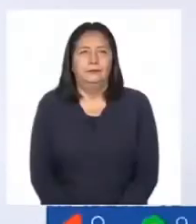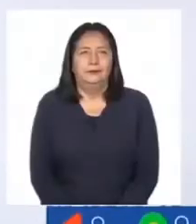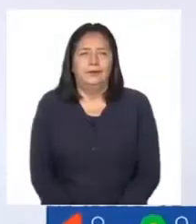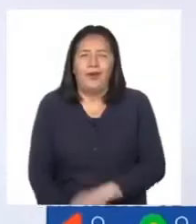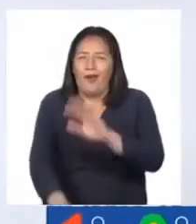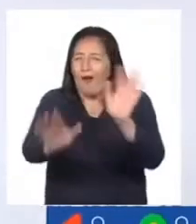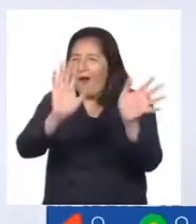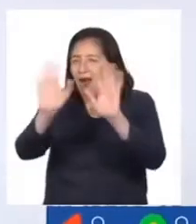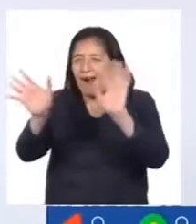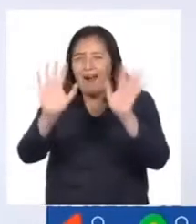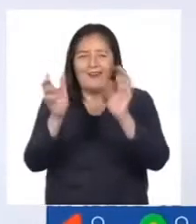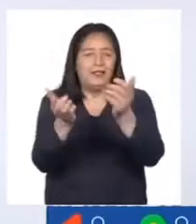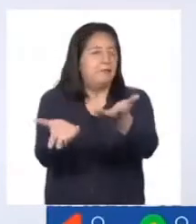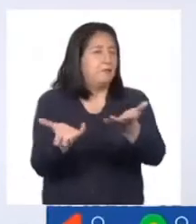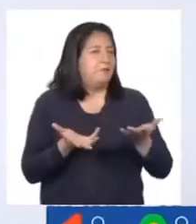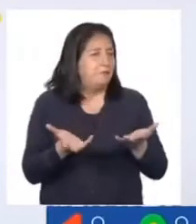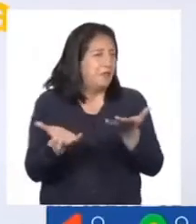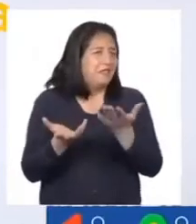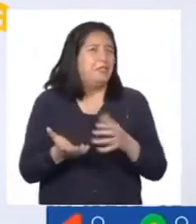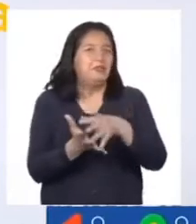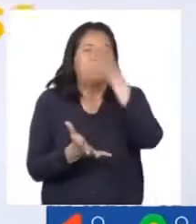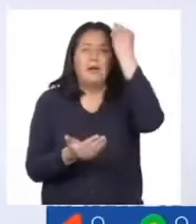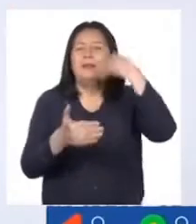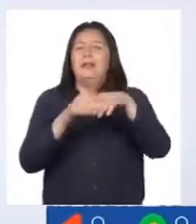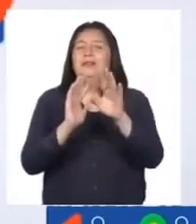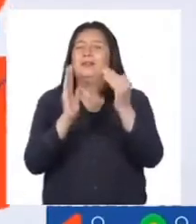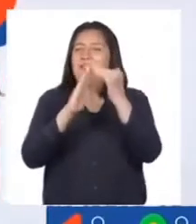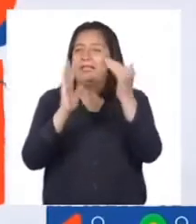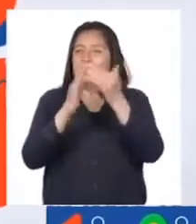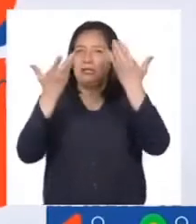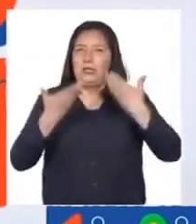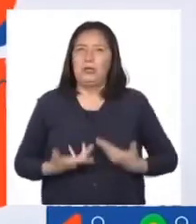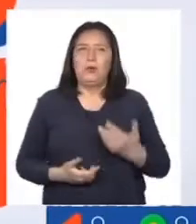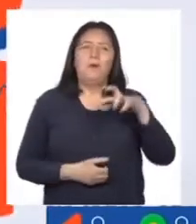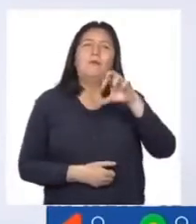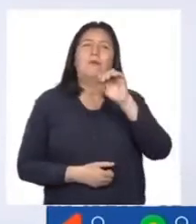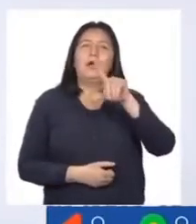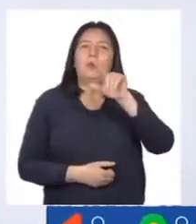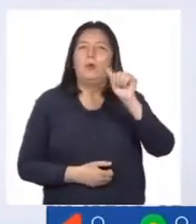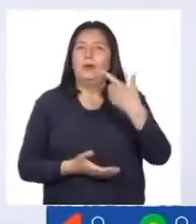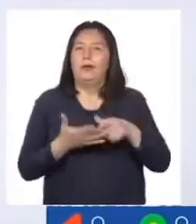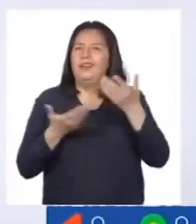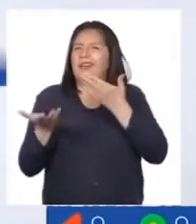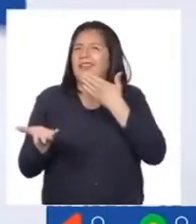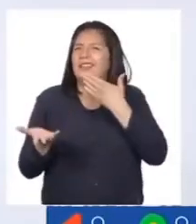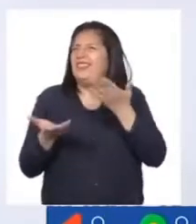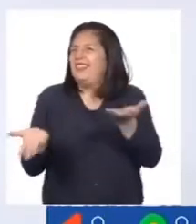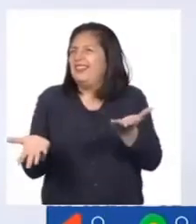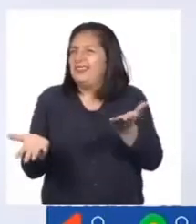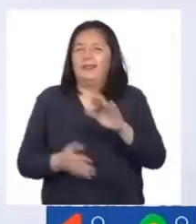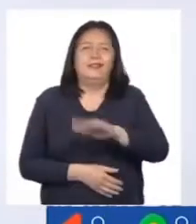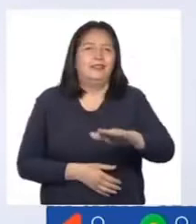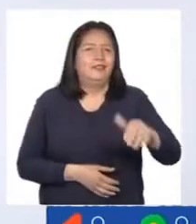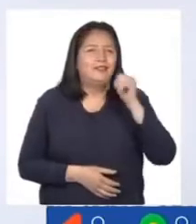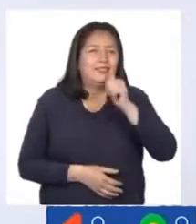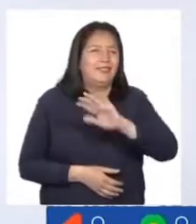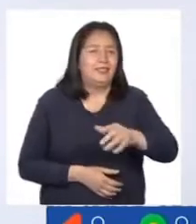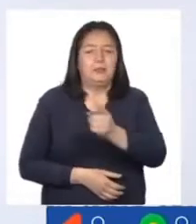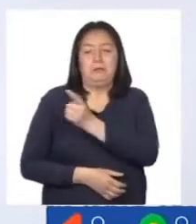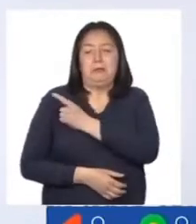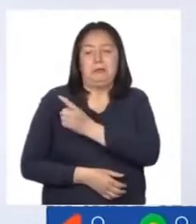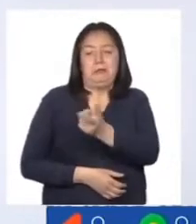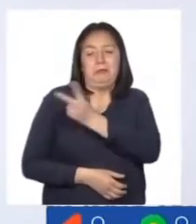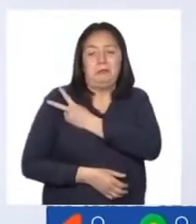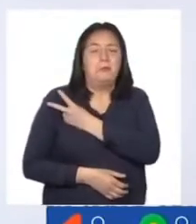Hola, hola, bienvenidas y bienvenidos a Aprendo en Casa. Soy Paola Moreno y este programa está dirigido a niñas y niños de primer